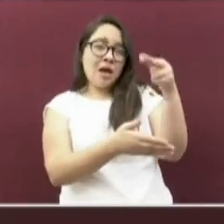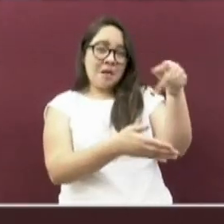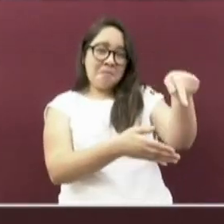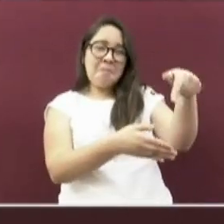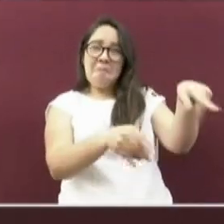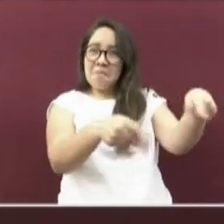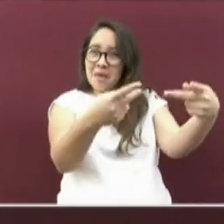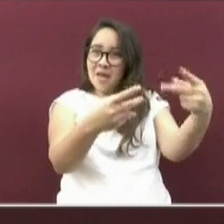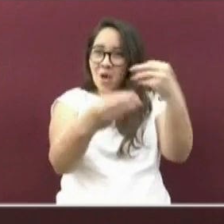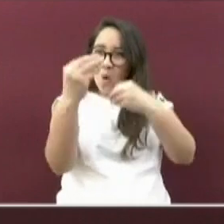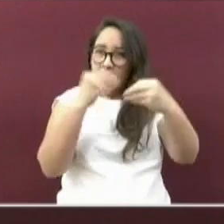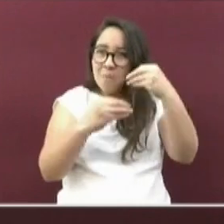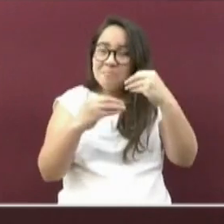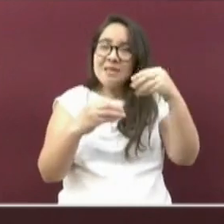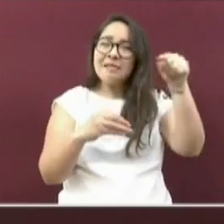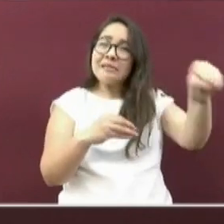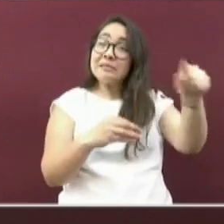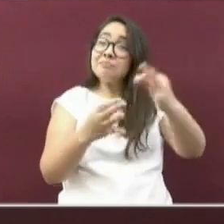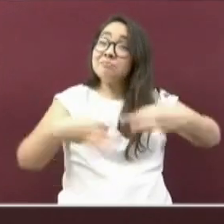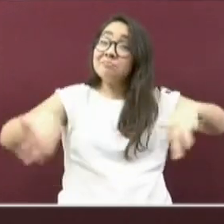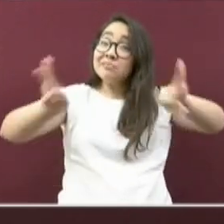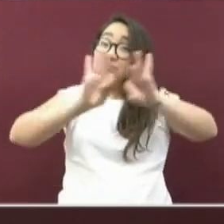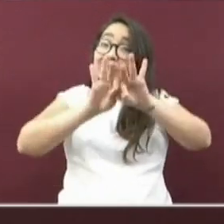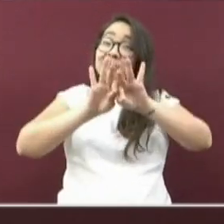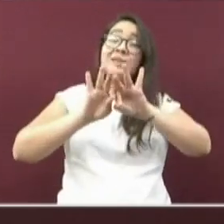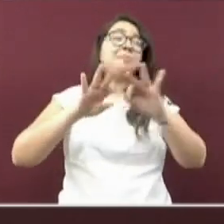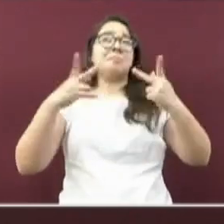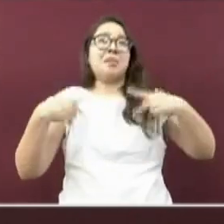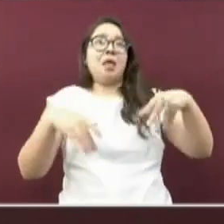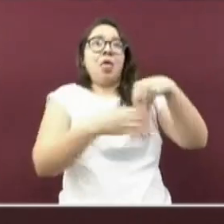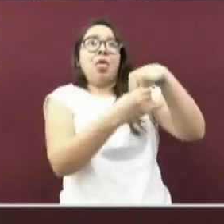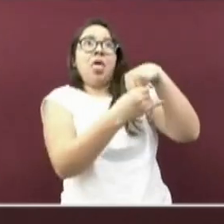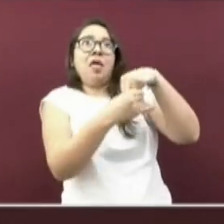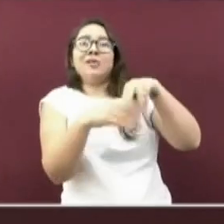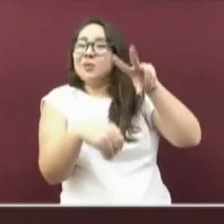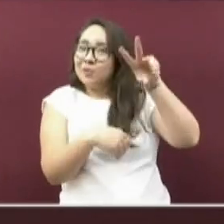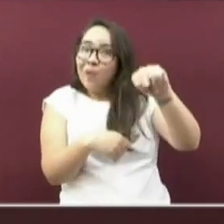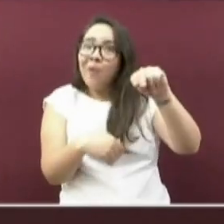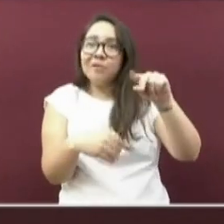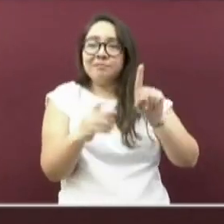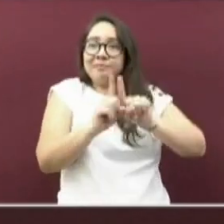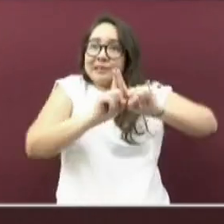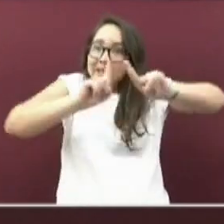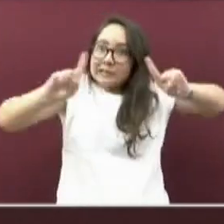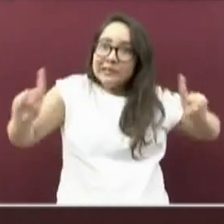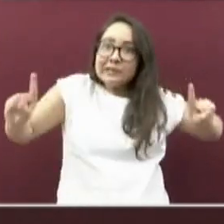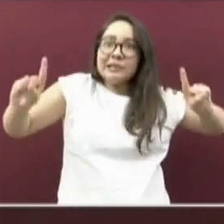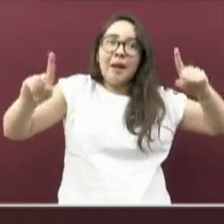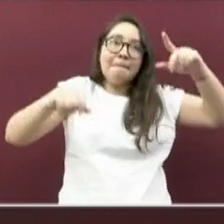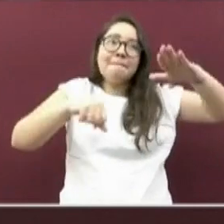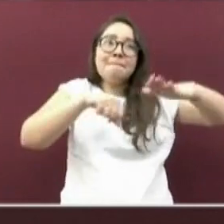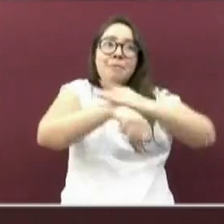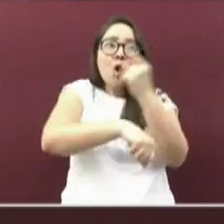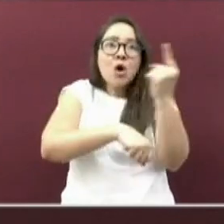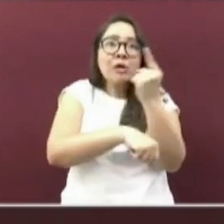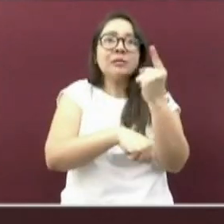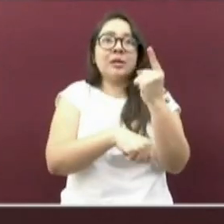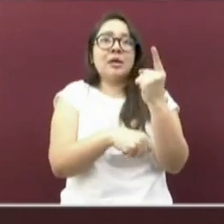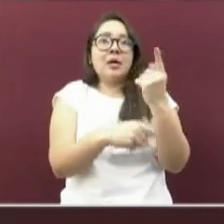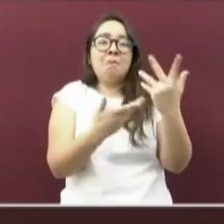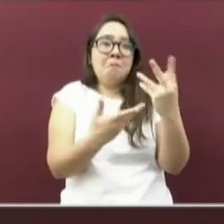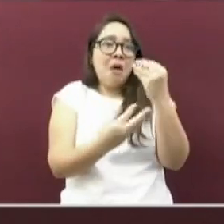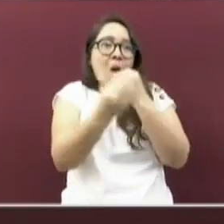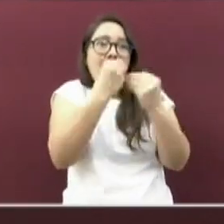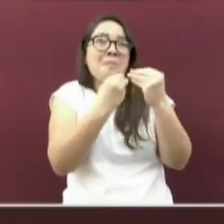indispensable la sana distancia, ya que van a tener que retirar el cubrebocas para comer y beber.